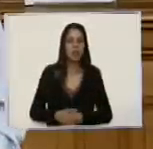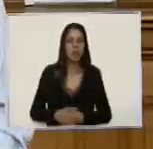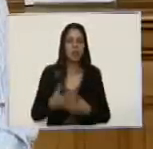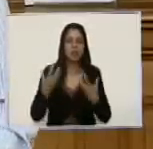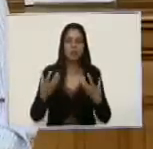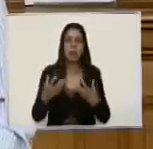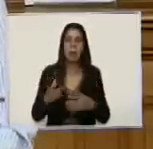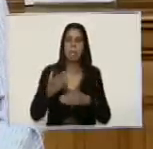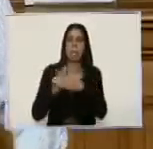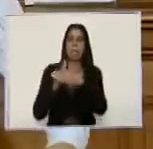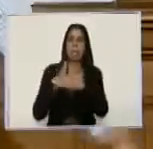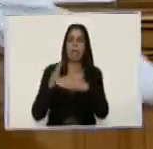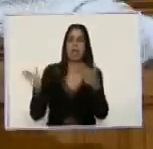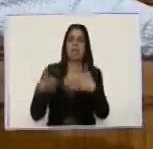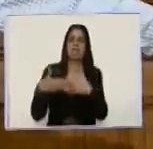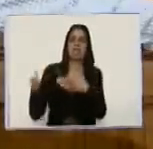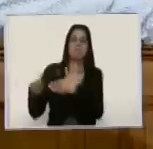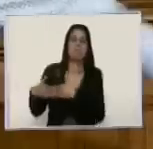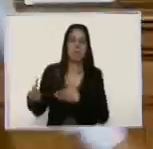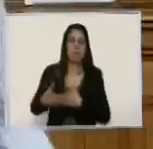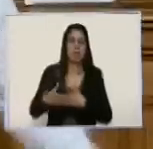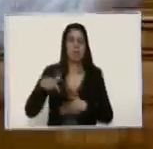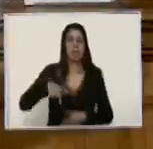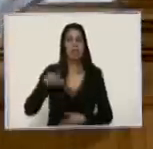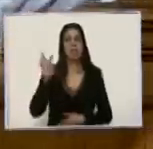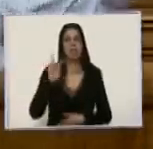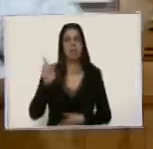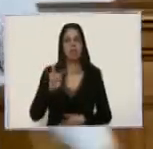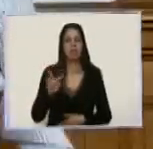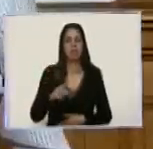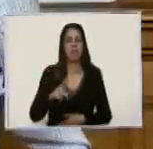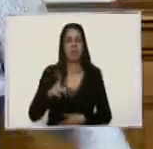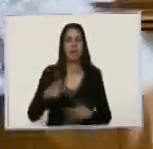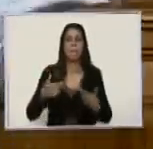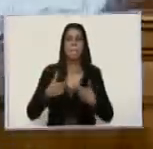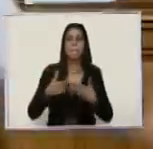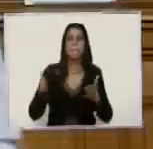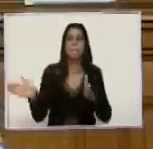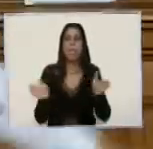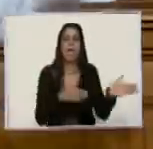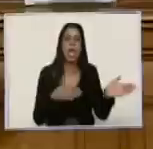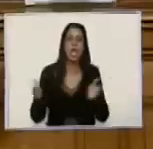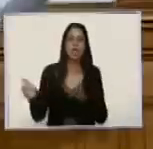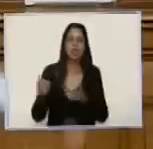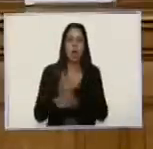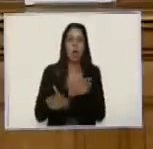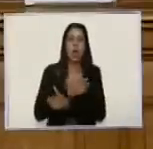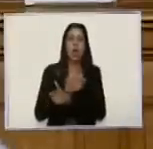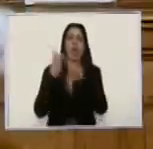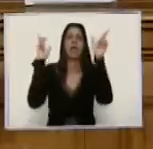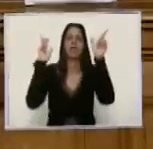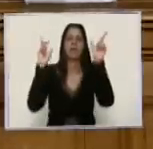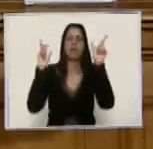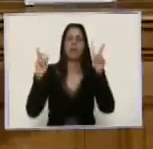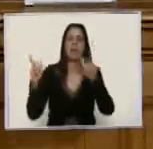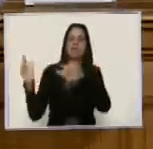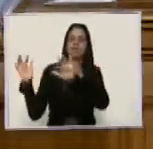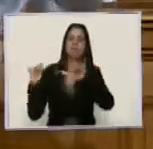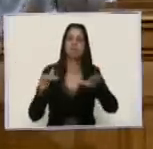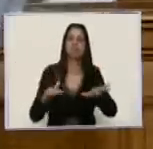no. Aquí nosotros somos como el viento, como la libertad, porque la